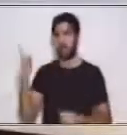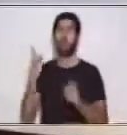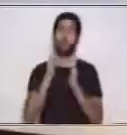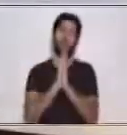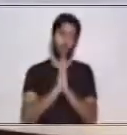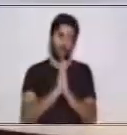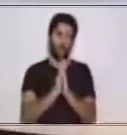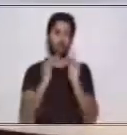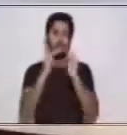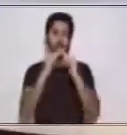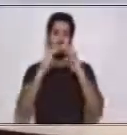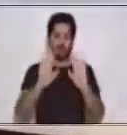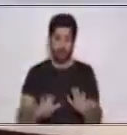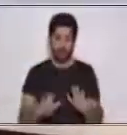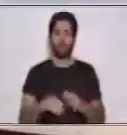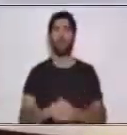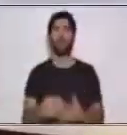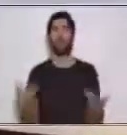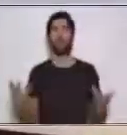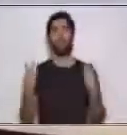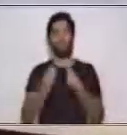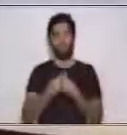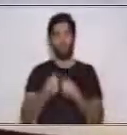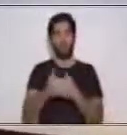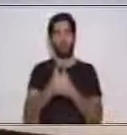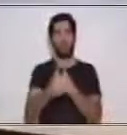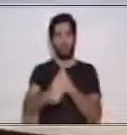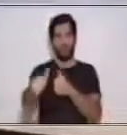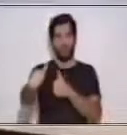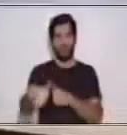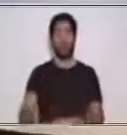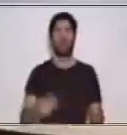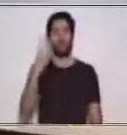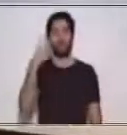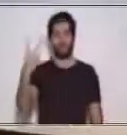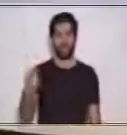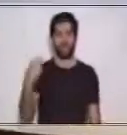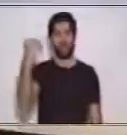y por favor quédate en casa que juntos saldremos adelante. Hasta pronto.